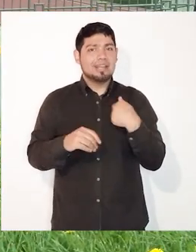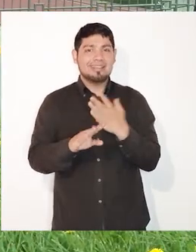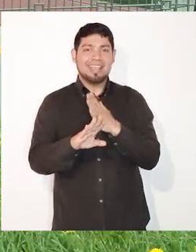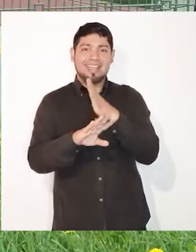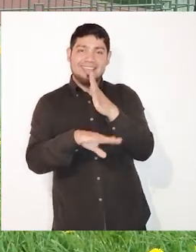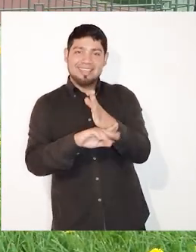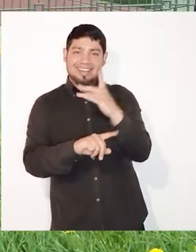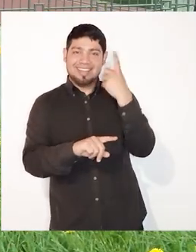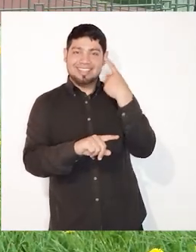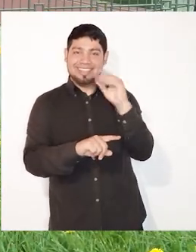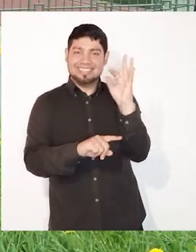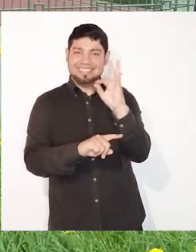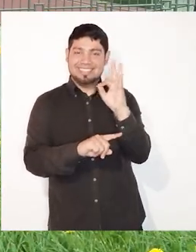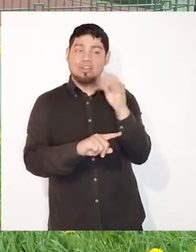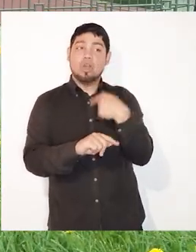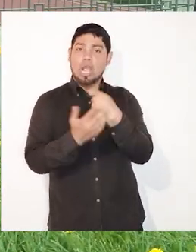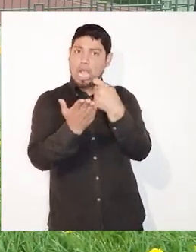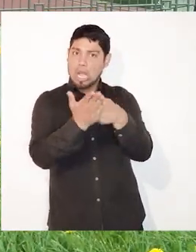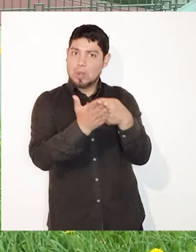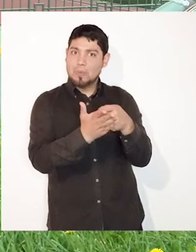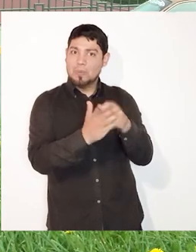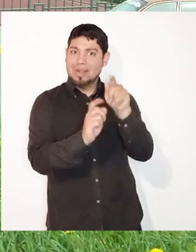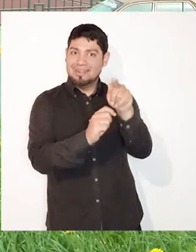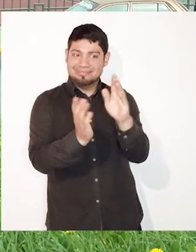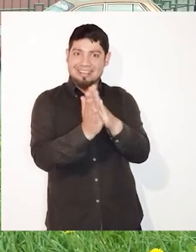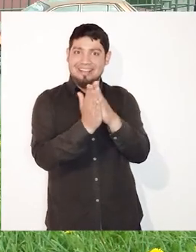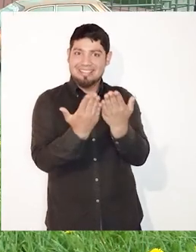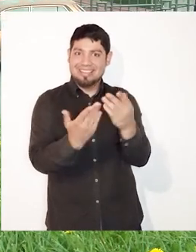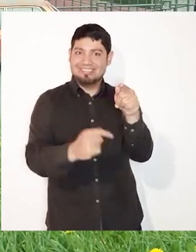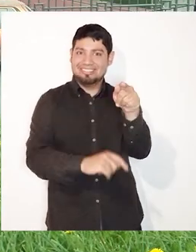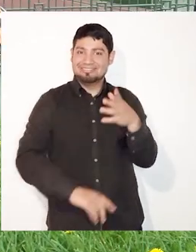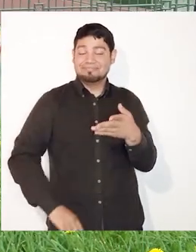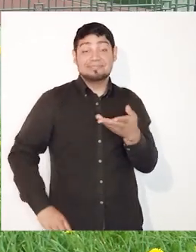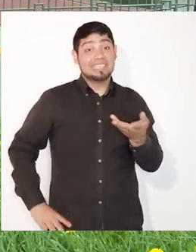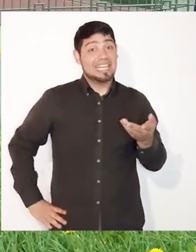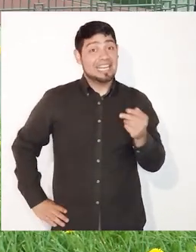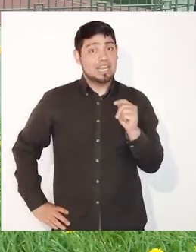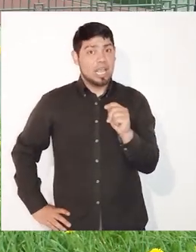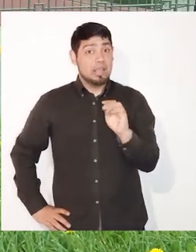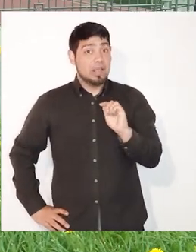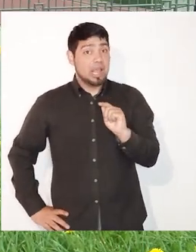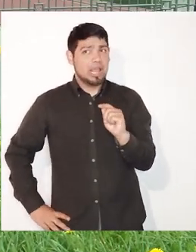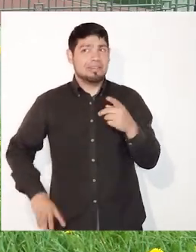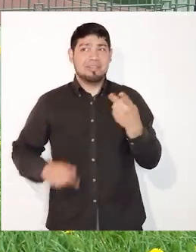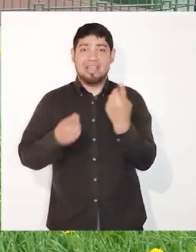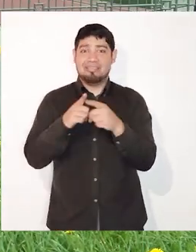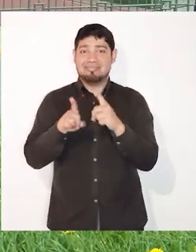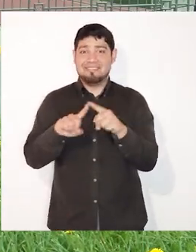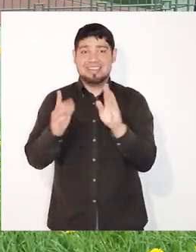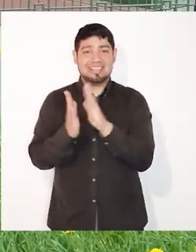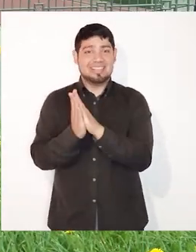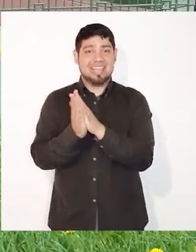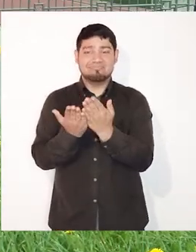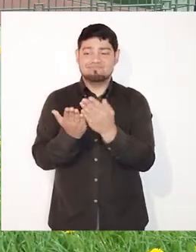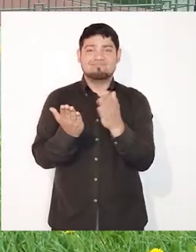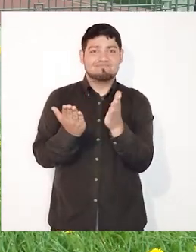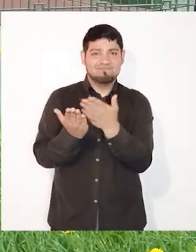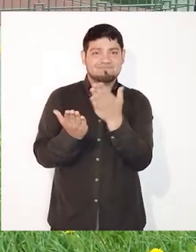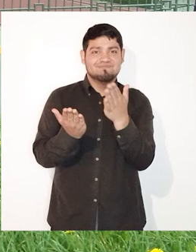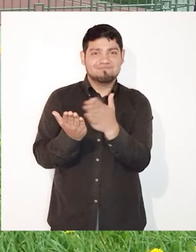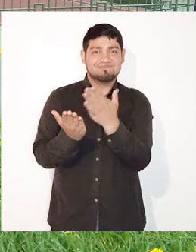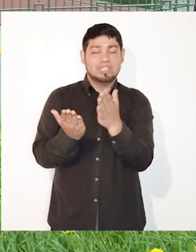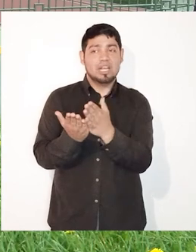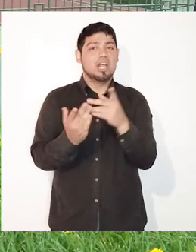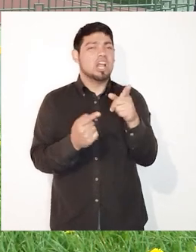cada sábado al pueblo a comprar esta revista. Y bueno, ahí que incluía muchos capítulos de